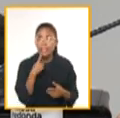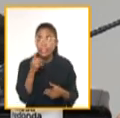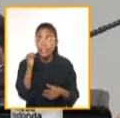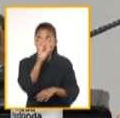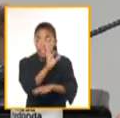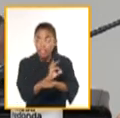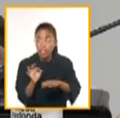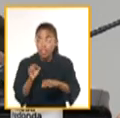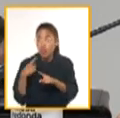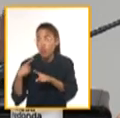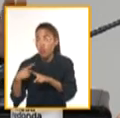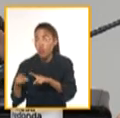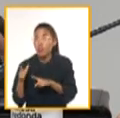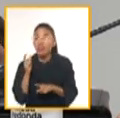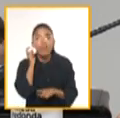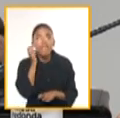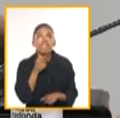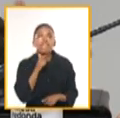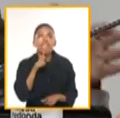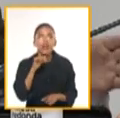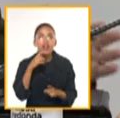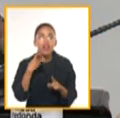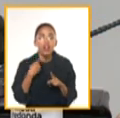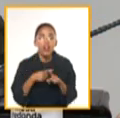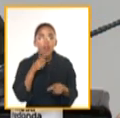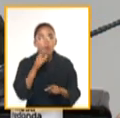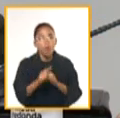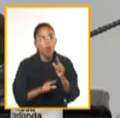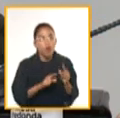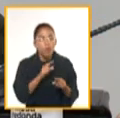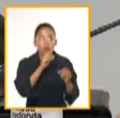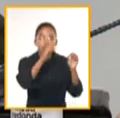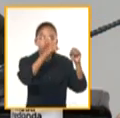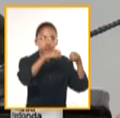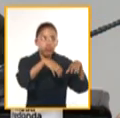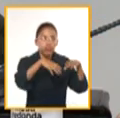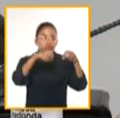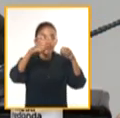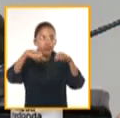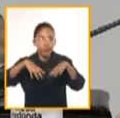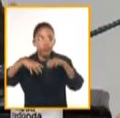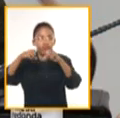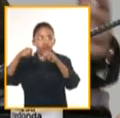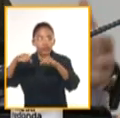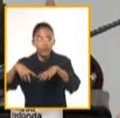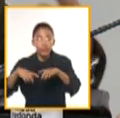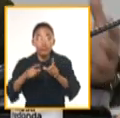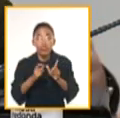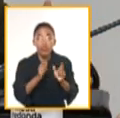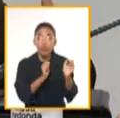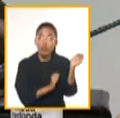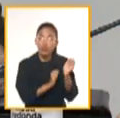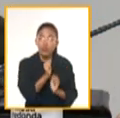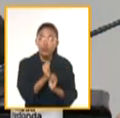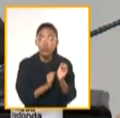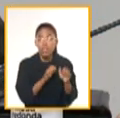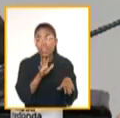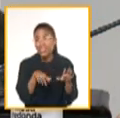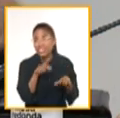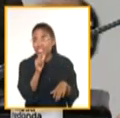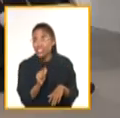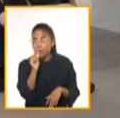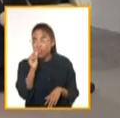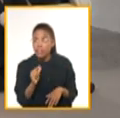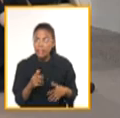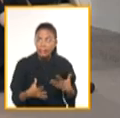Félix, bueno, hay que ir estabilizando el sistema para lograr darle a todos los circuitos. A veces las personas se desesperan,